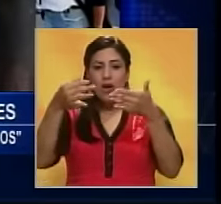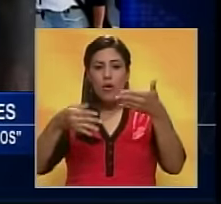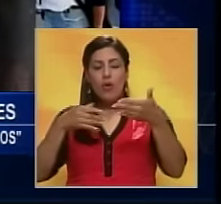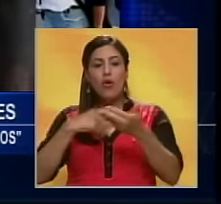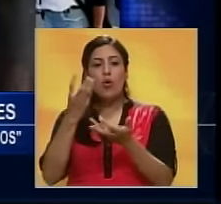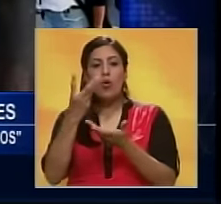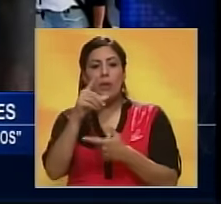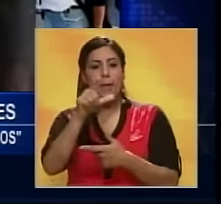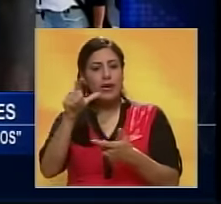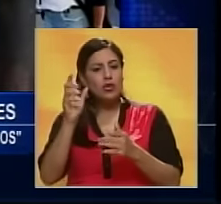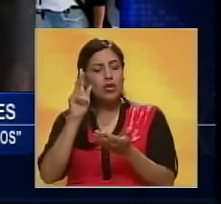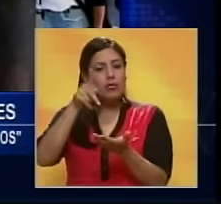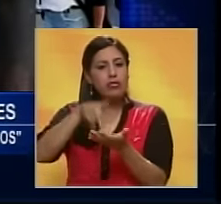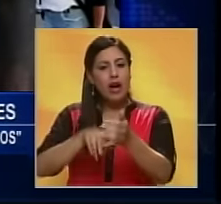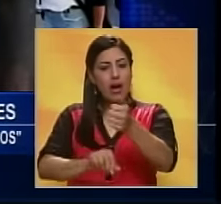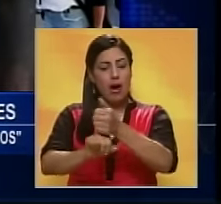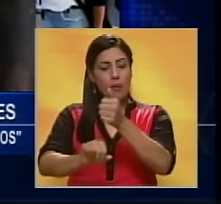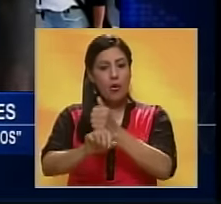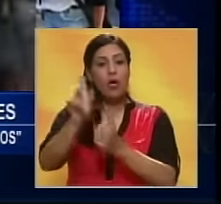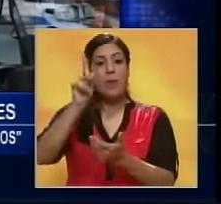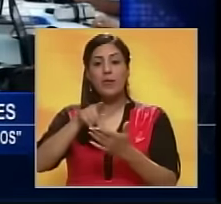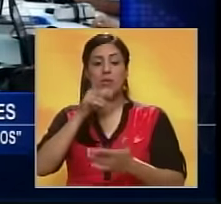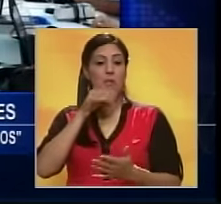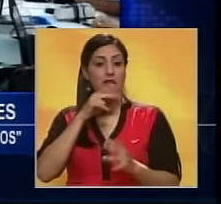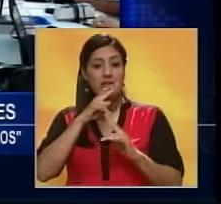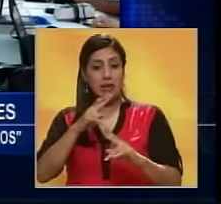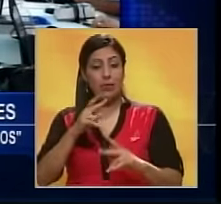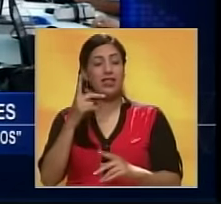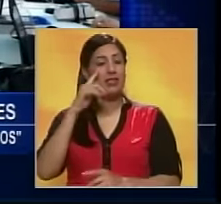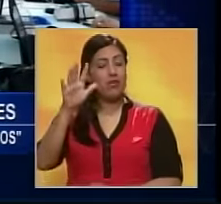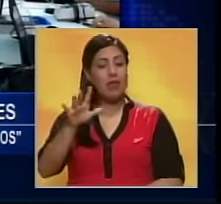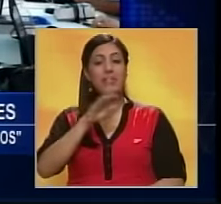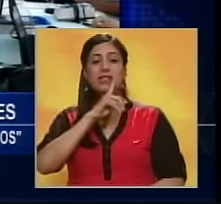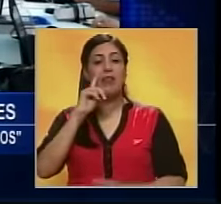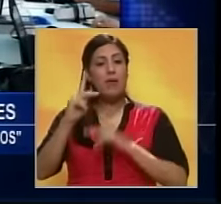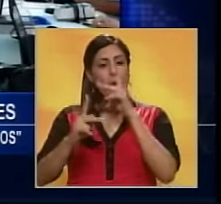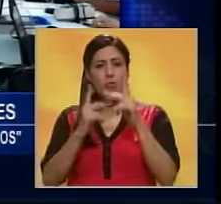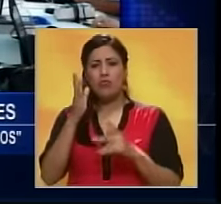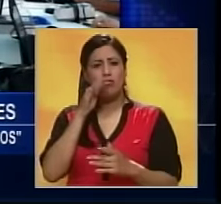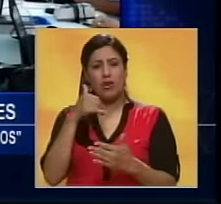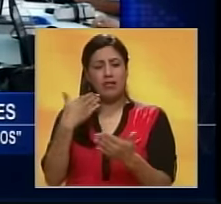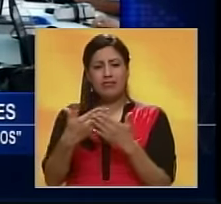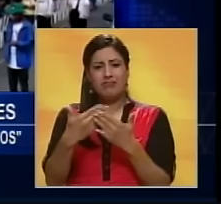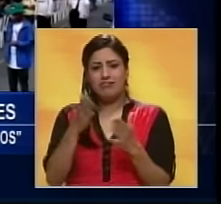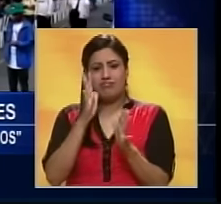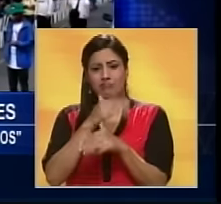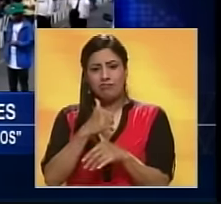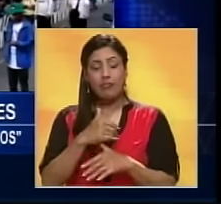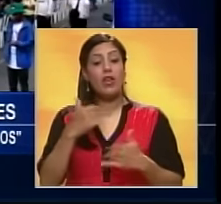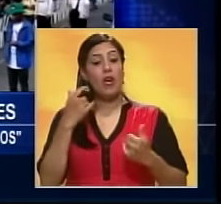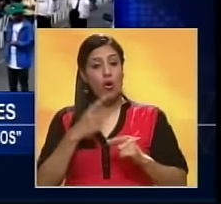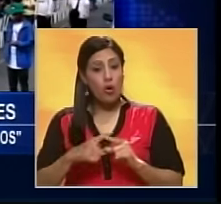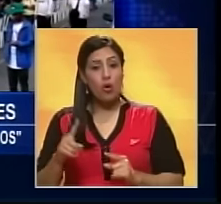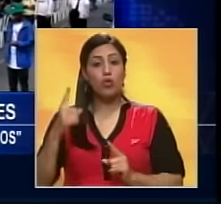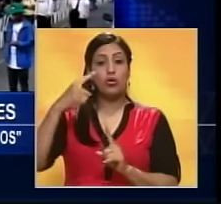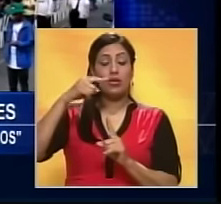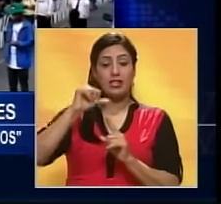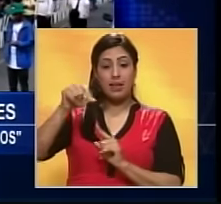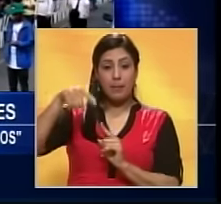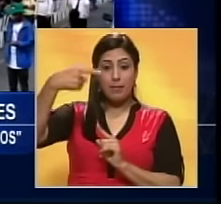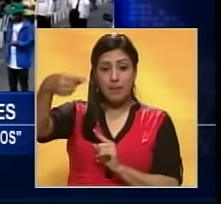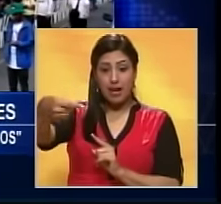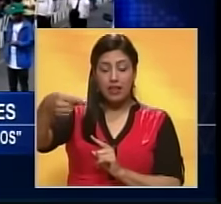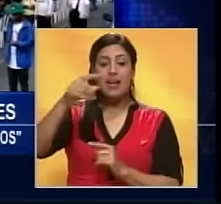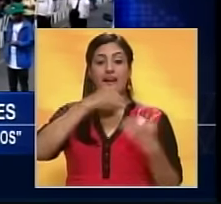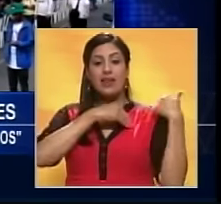del número de militantes o simpatizantes que ha participado. A su juicio es un proceso que no es auditable. Agregó que la semana próxima